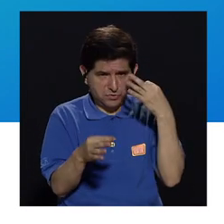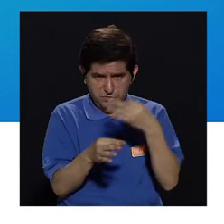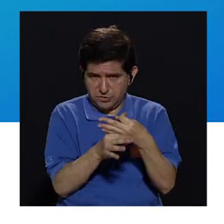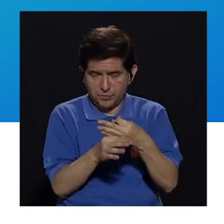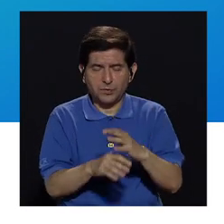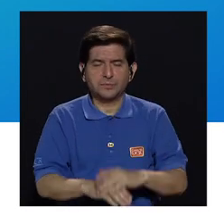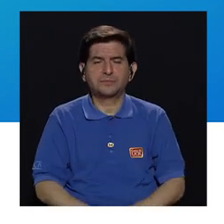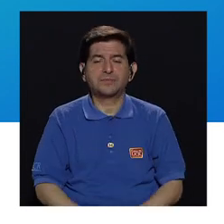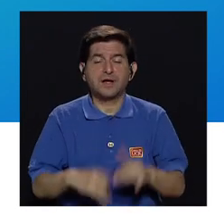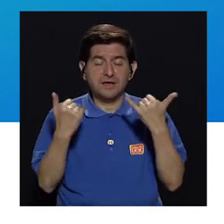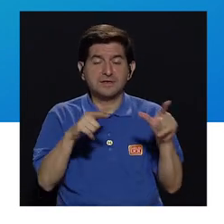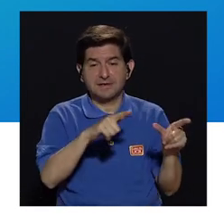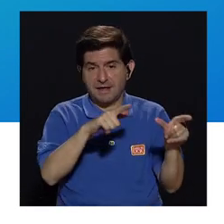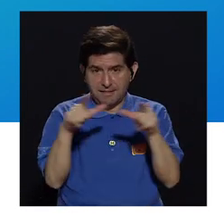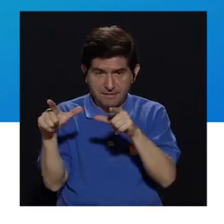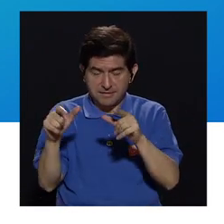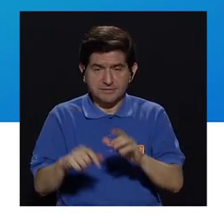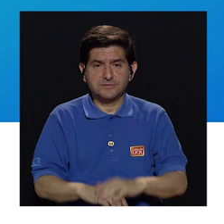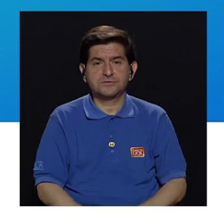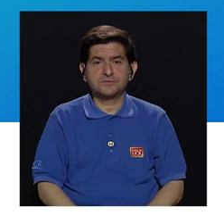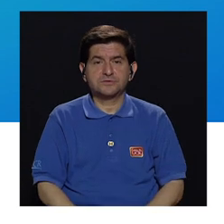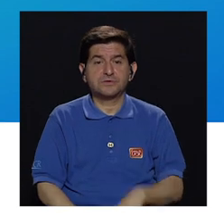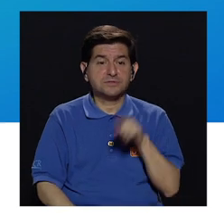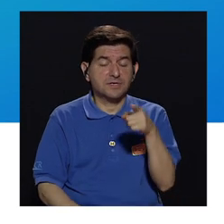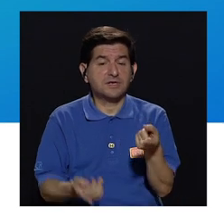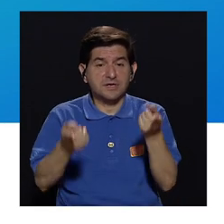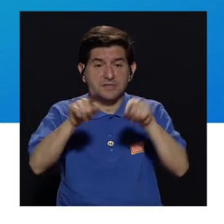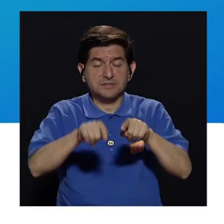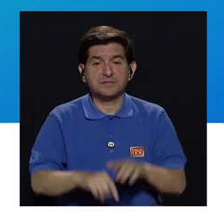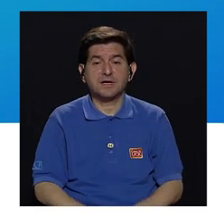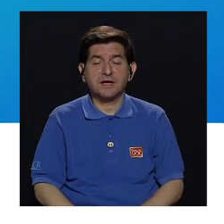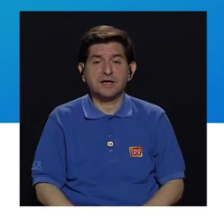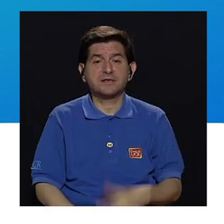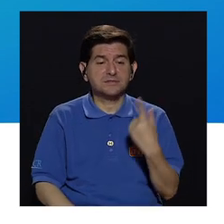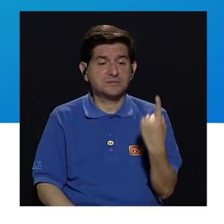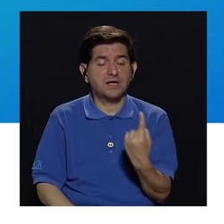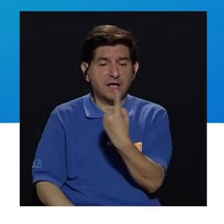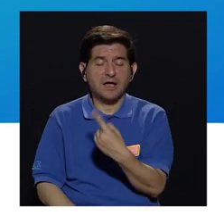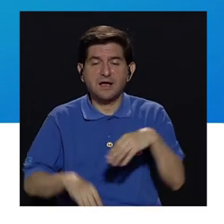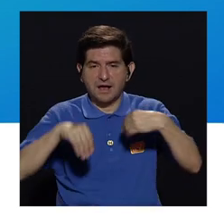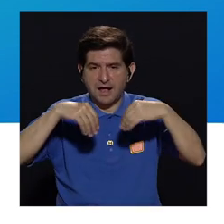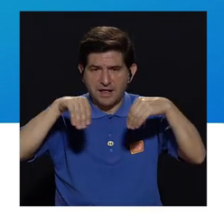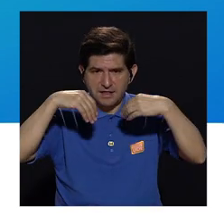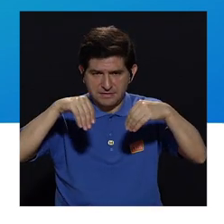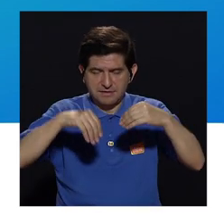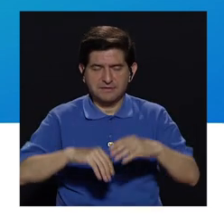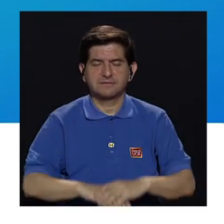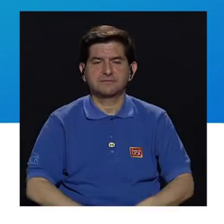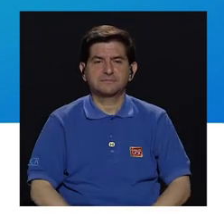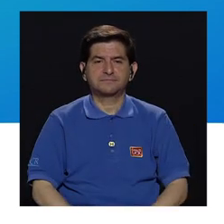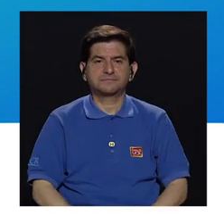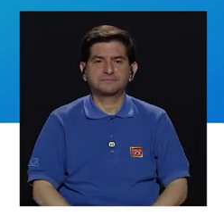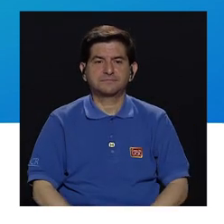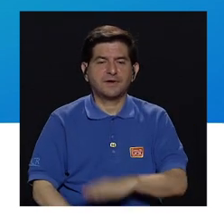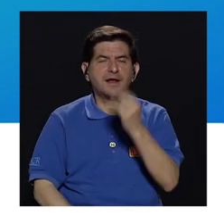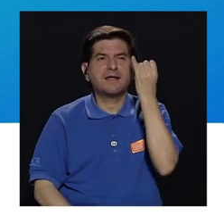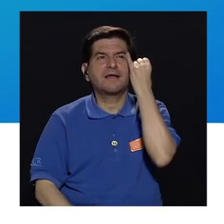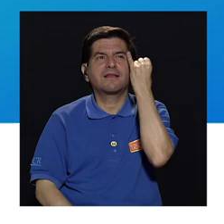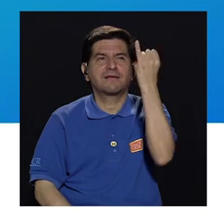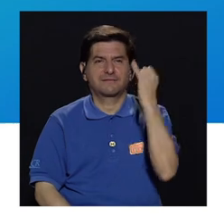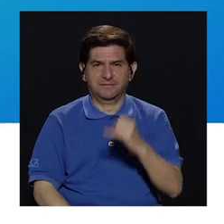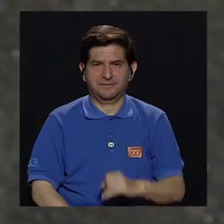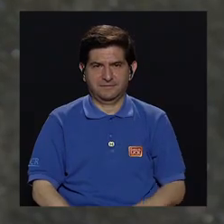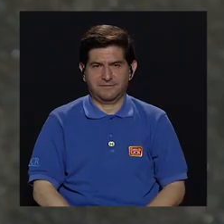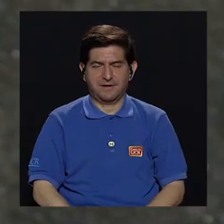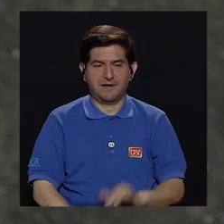teléfonos Android. Ya está disponible en los markets de cada uno de este tipo de teléfonos. Y la idea